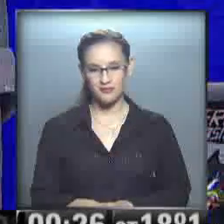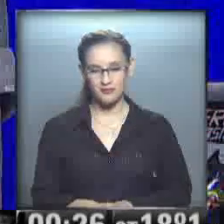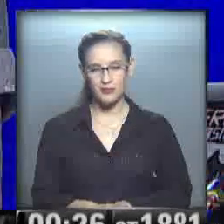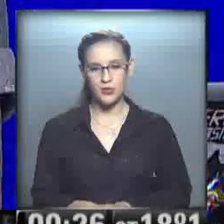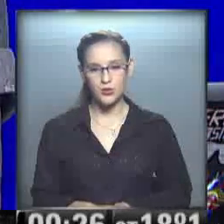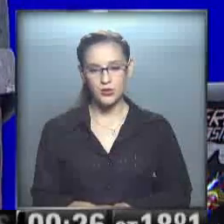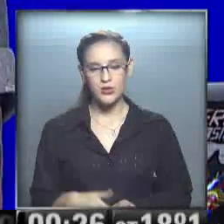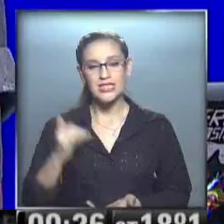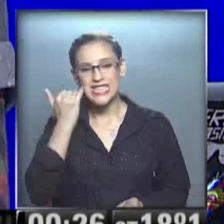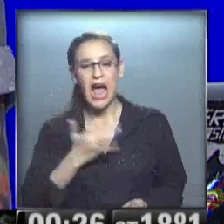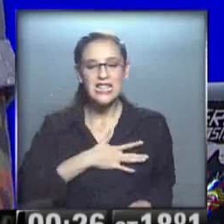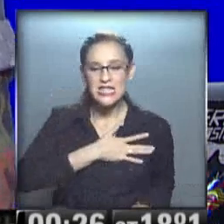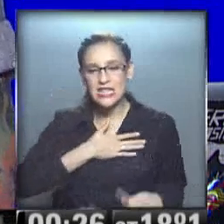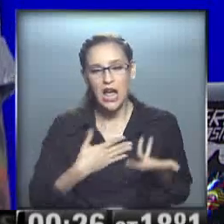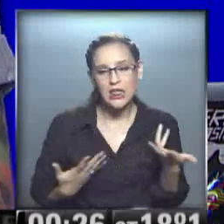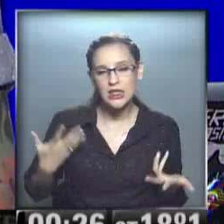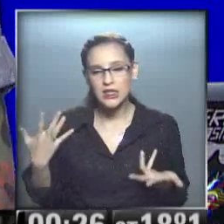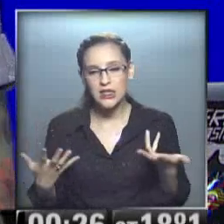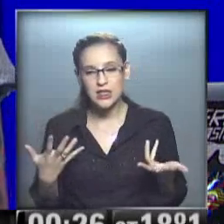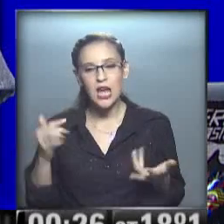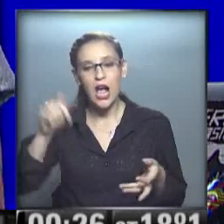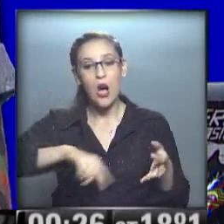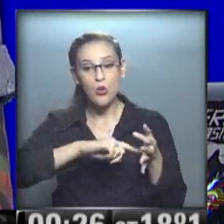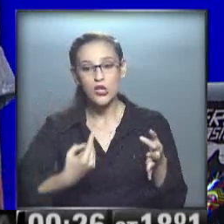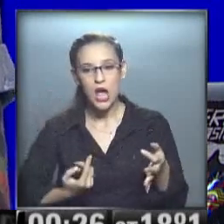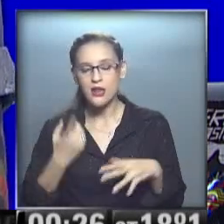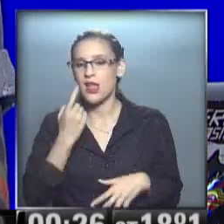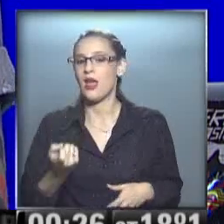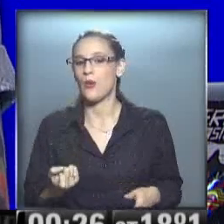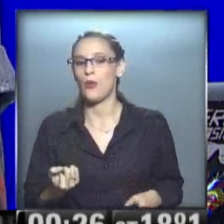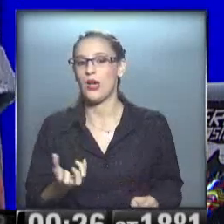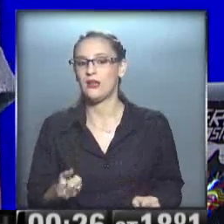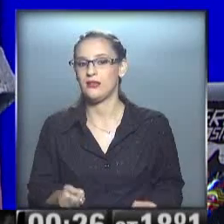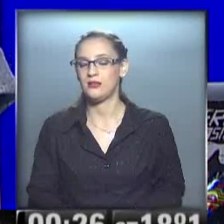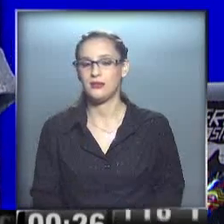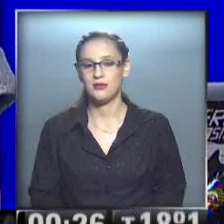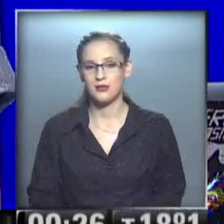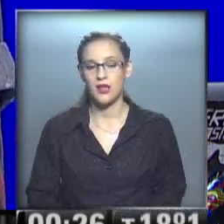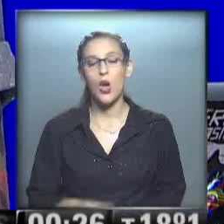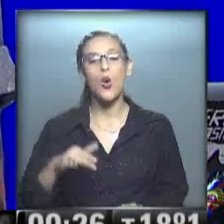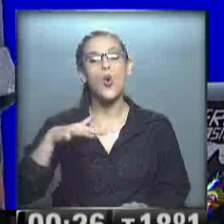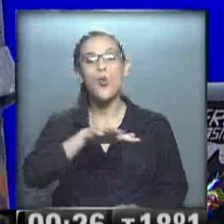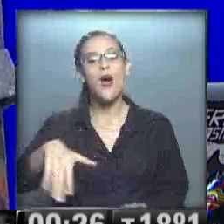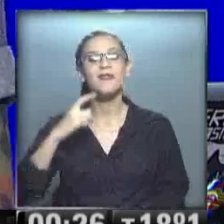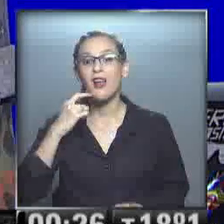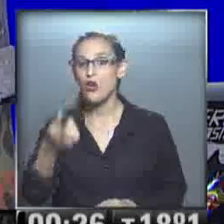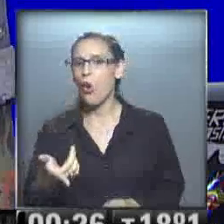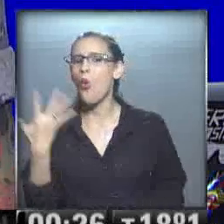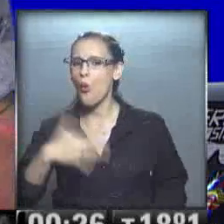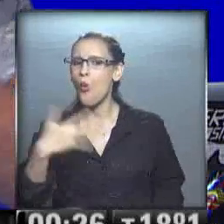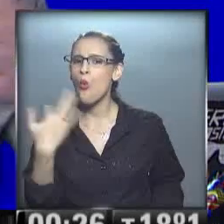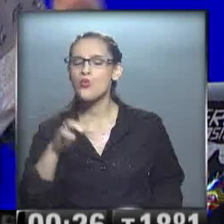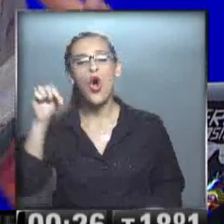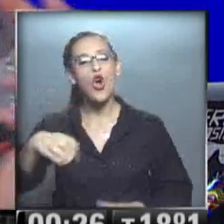ya se está palpitando, incluso creo que estando acá en Buenos Aires ya lo estamos palpitando, me imagino lo que debe ser la ciudad de Gualeguaychú. En este momento, ya desde esta